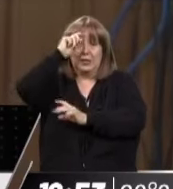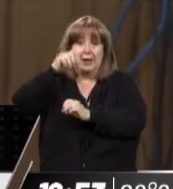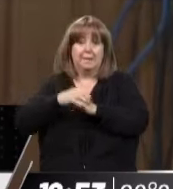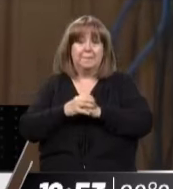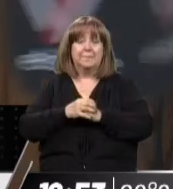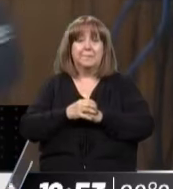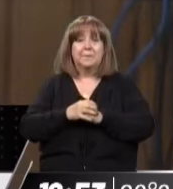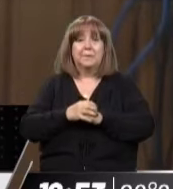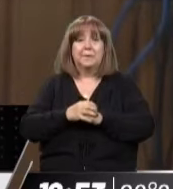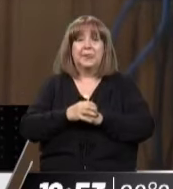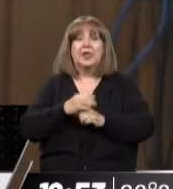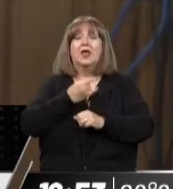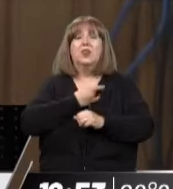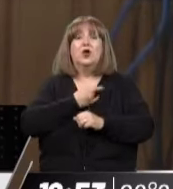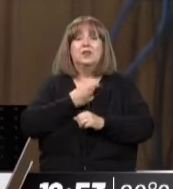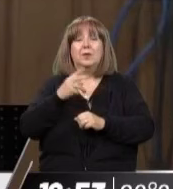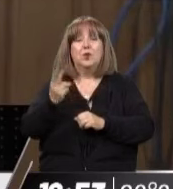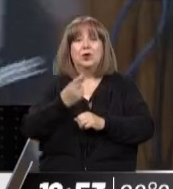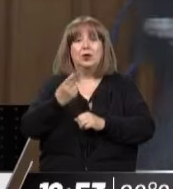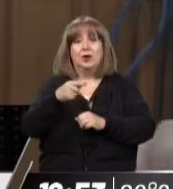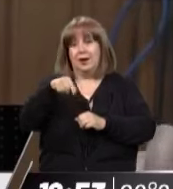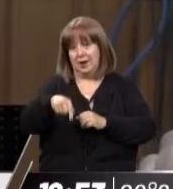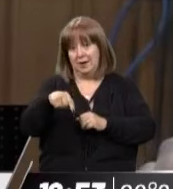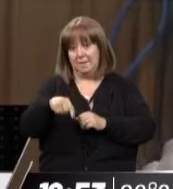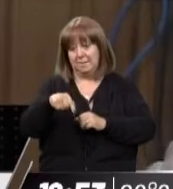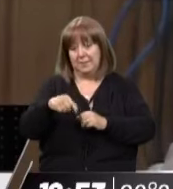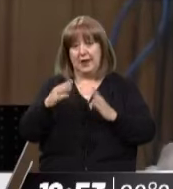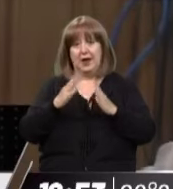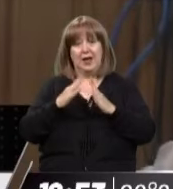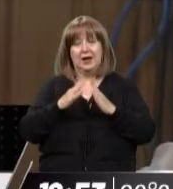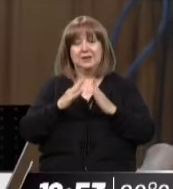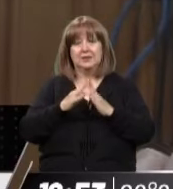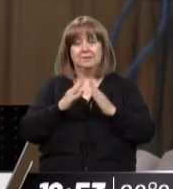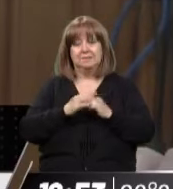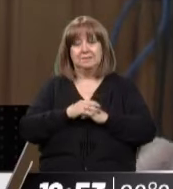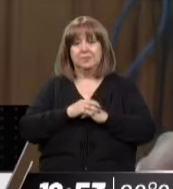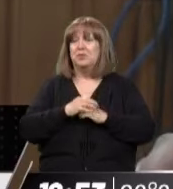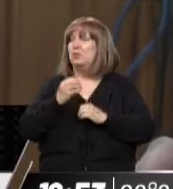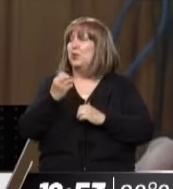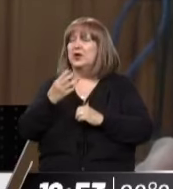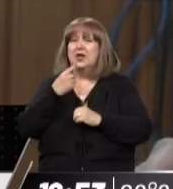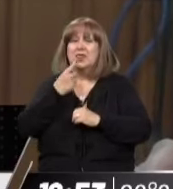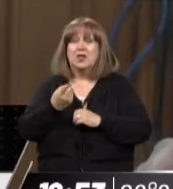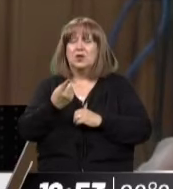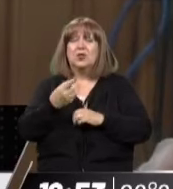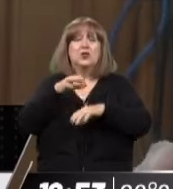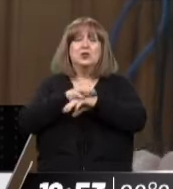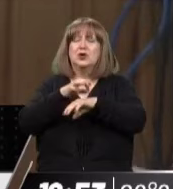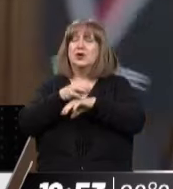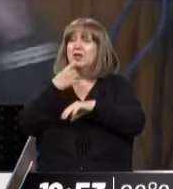falleció en el lugar sí falleció en el lugar se supo Cuál fue el motivo del fallecimiento le hicieron